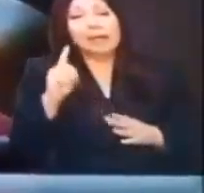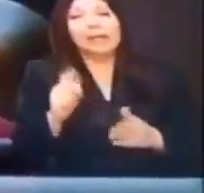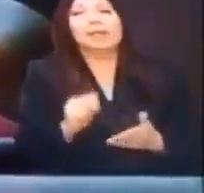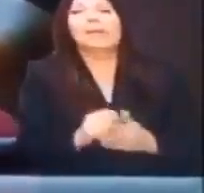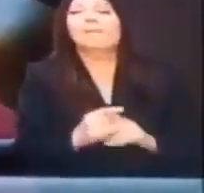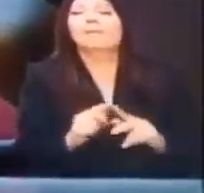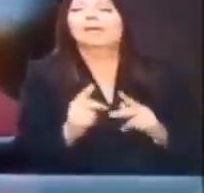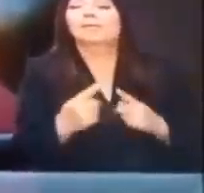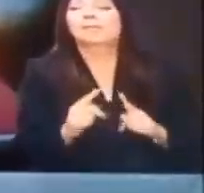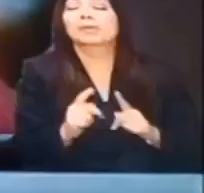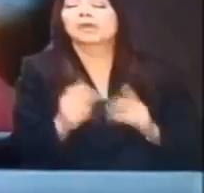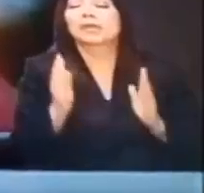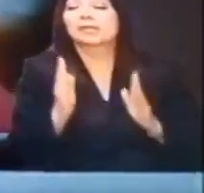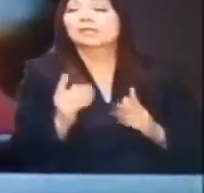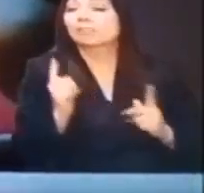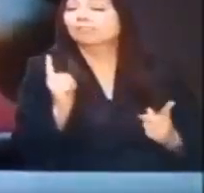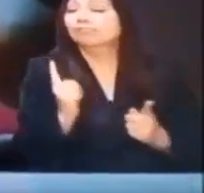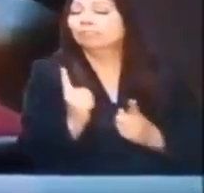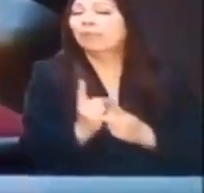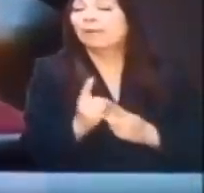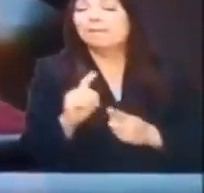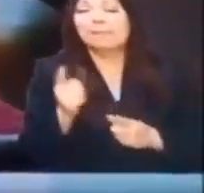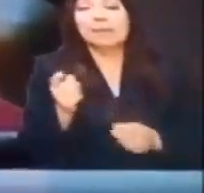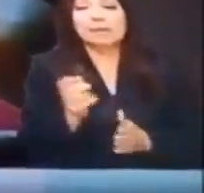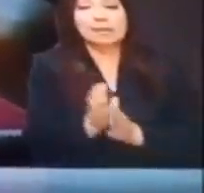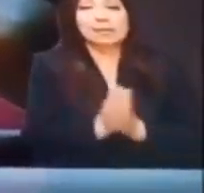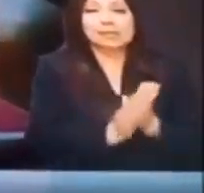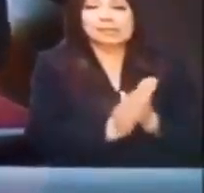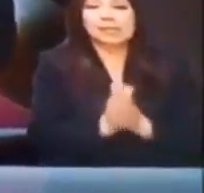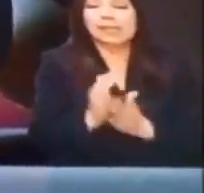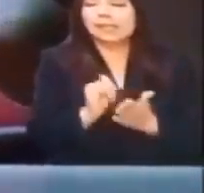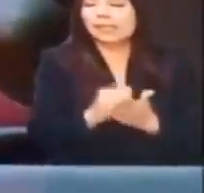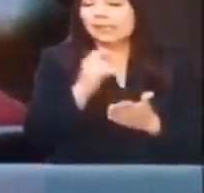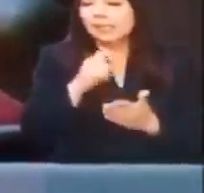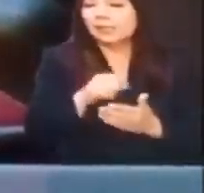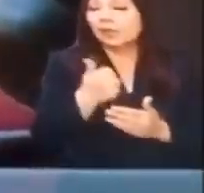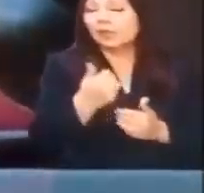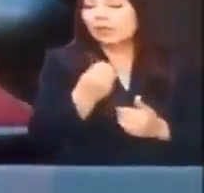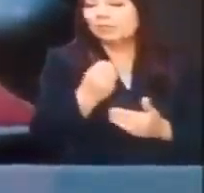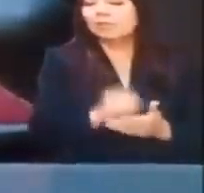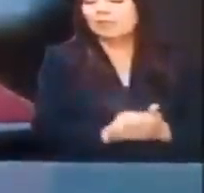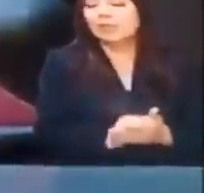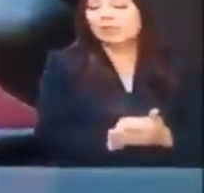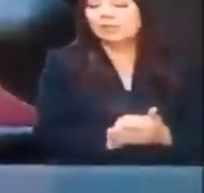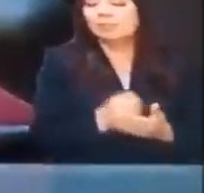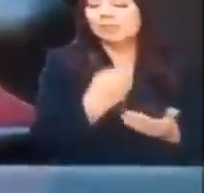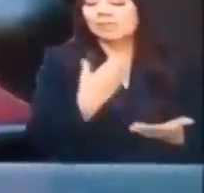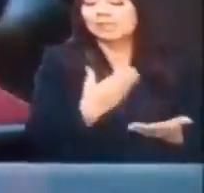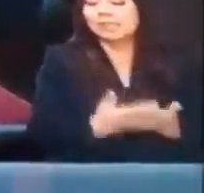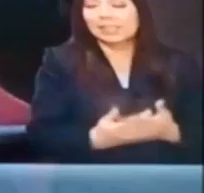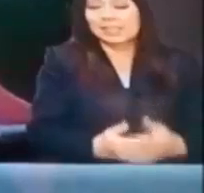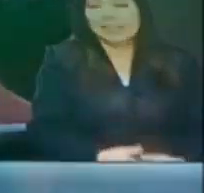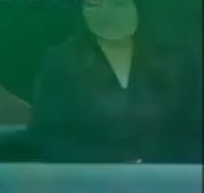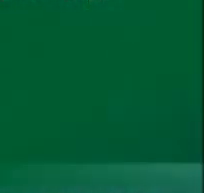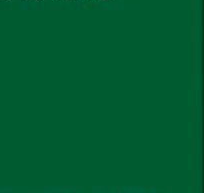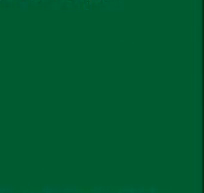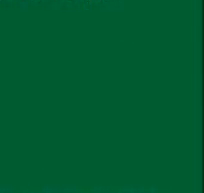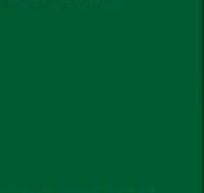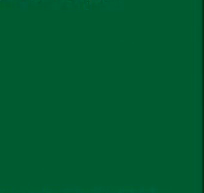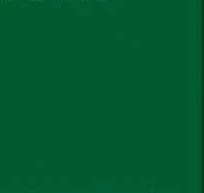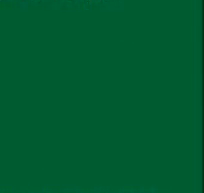creado permitirá una atención directa a miles de beneficiarios que requieren de estos alimentos, señor presidente. Muchísimas gracias.